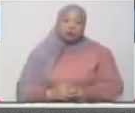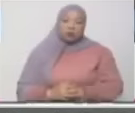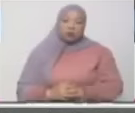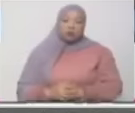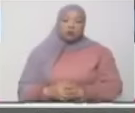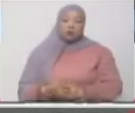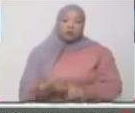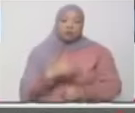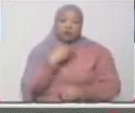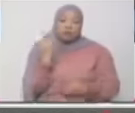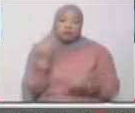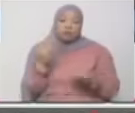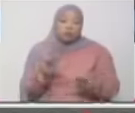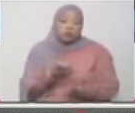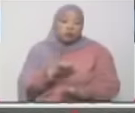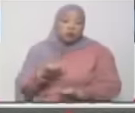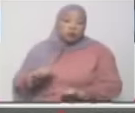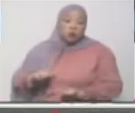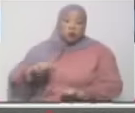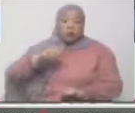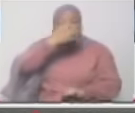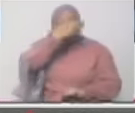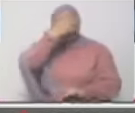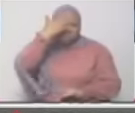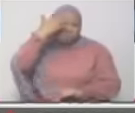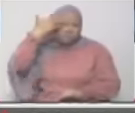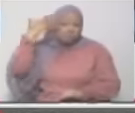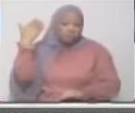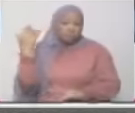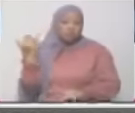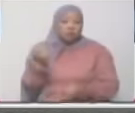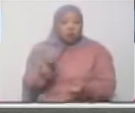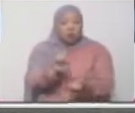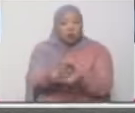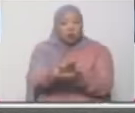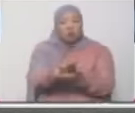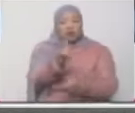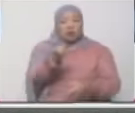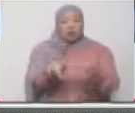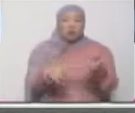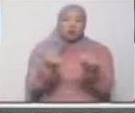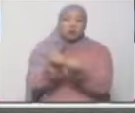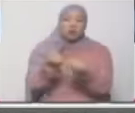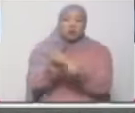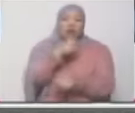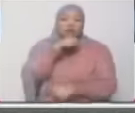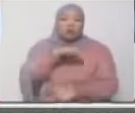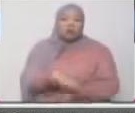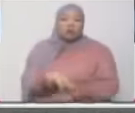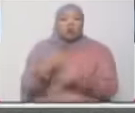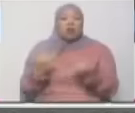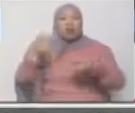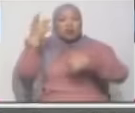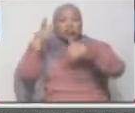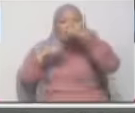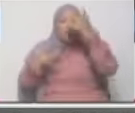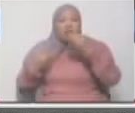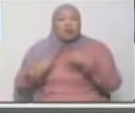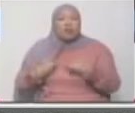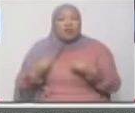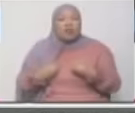Secos, solos y en el olvido, derrotados, aplastados por la historia. ¿Y dónde está Chávez? En